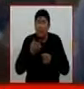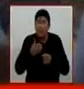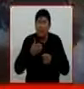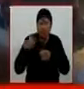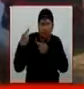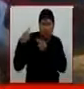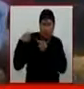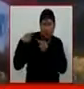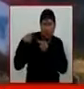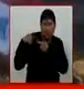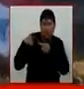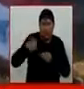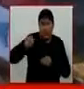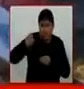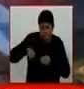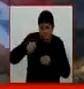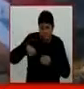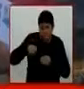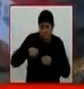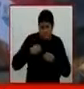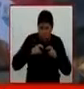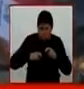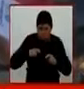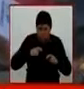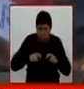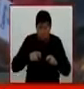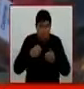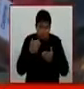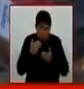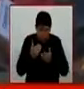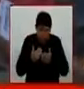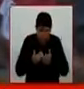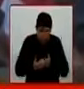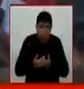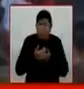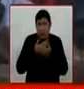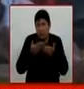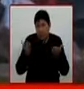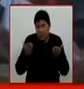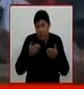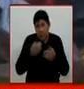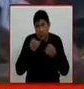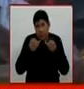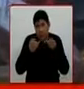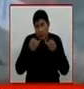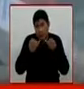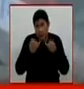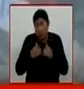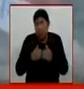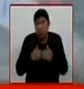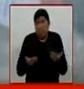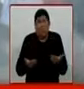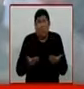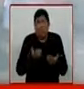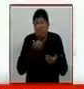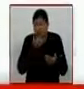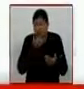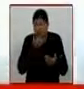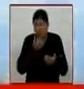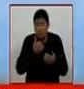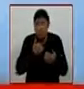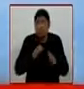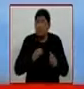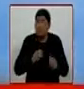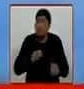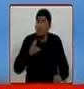fiscal departamental dará el resultado del protocolo que vaya a salir conforme ya se hizo la